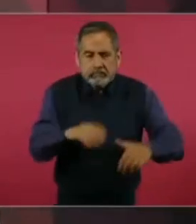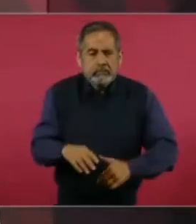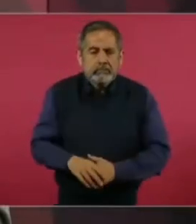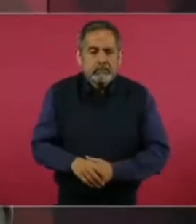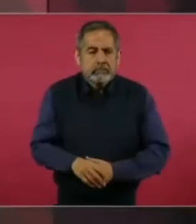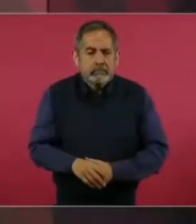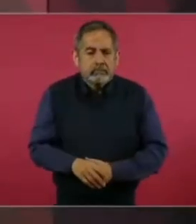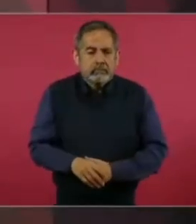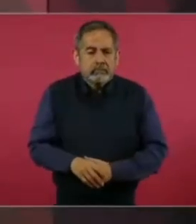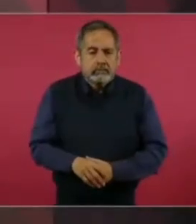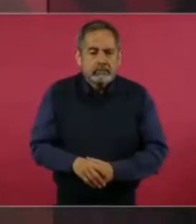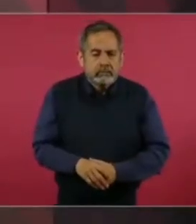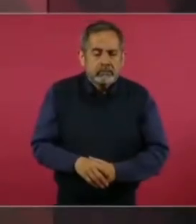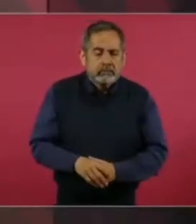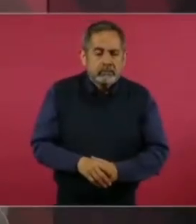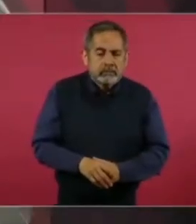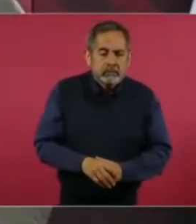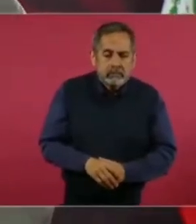Es mejor